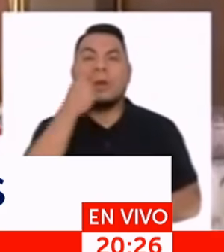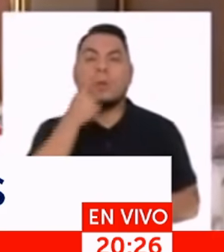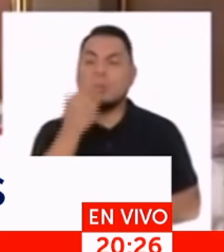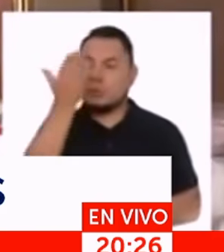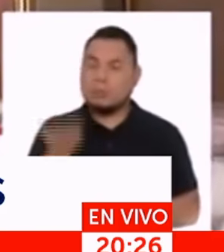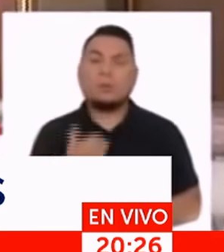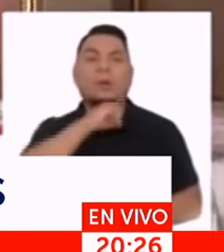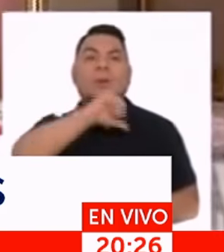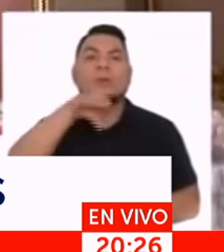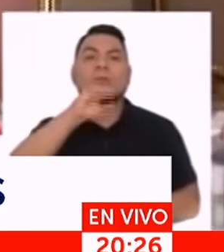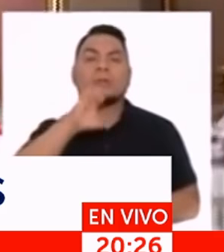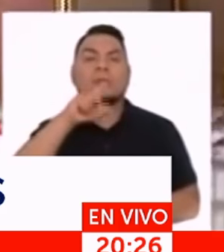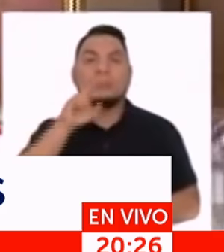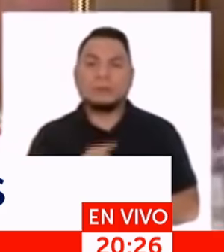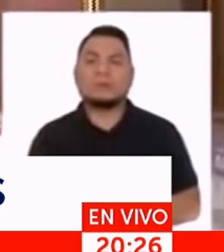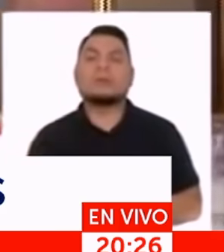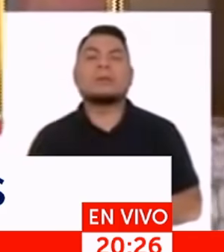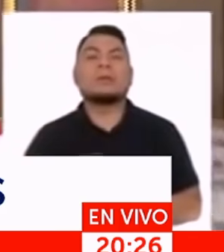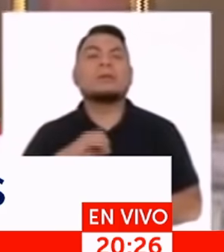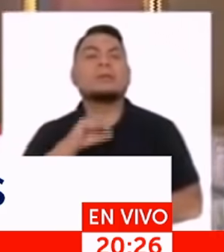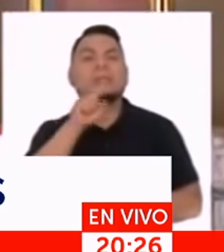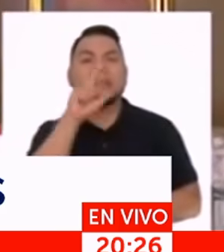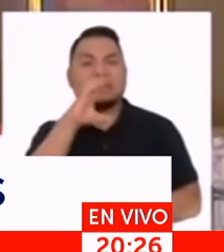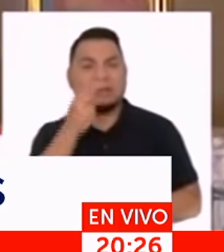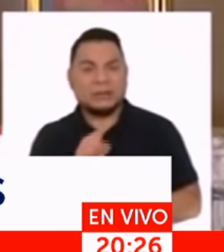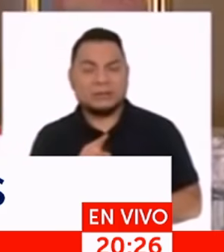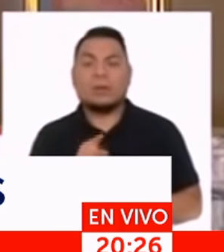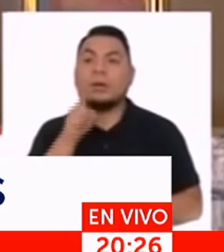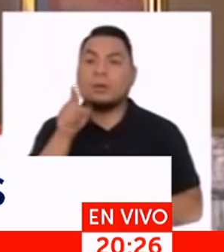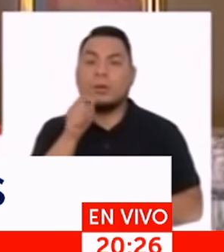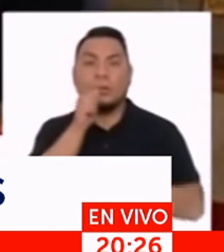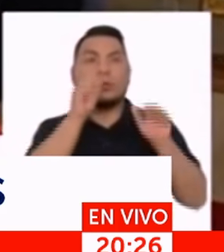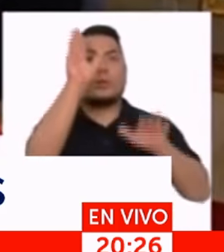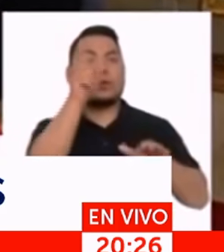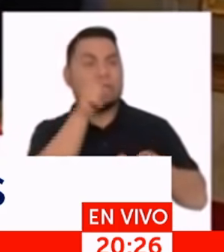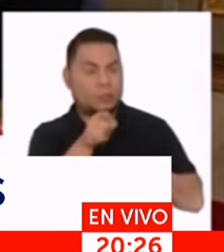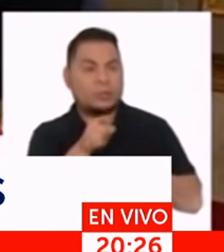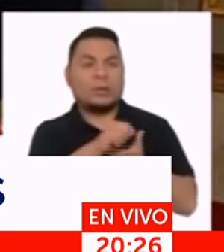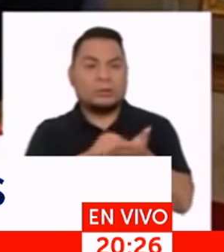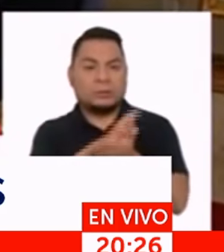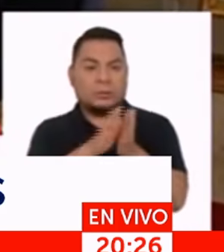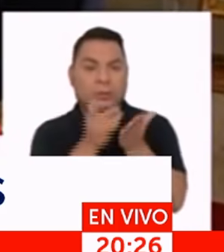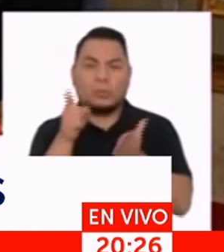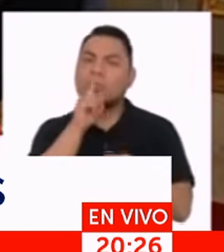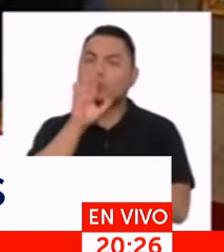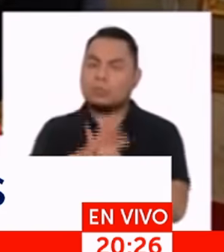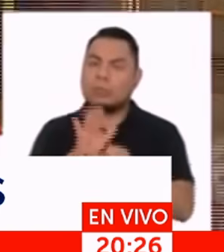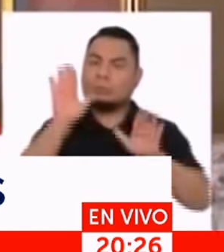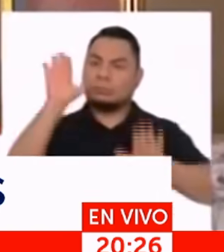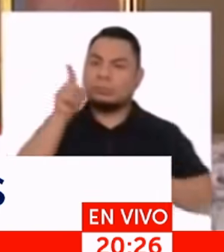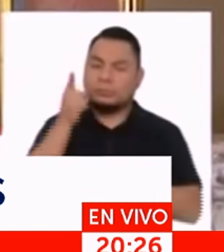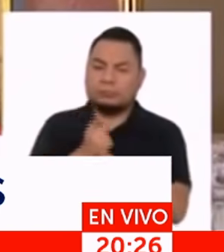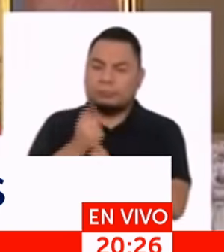Señor José Roger Incio Sánchez, juráis por Dios y estos santos evangelios desempeñar leal